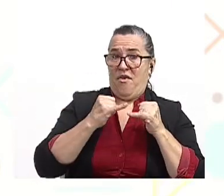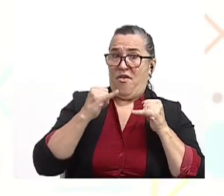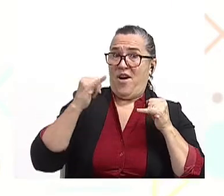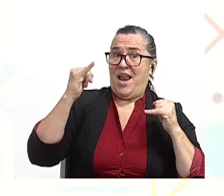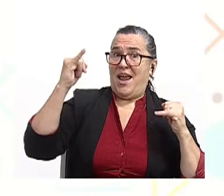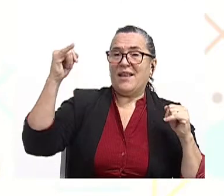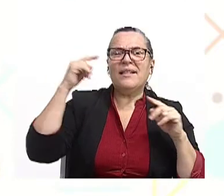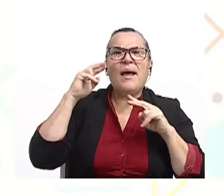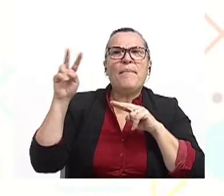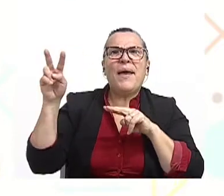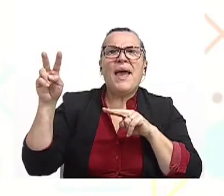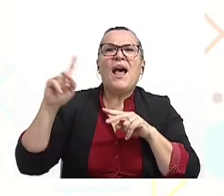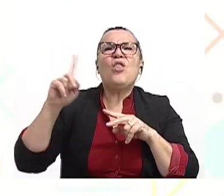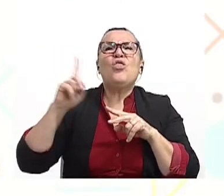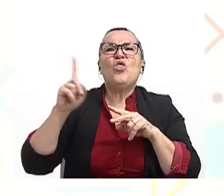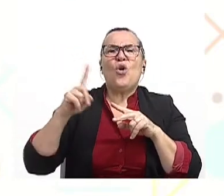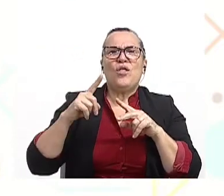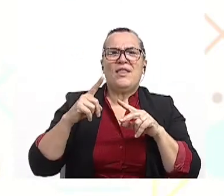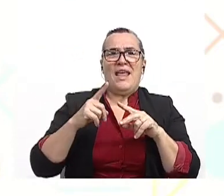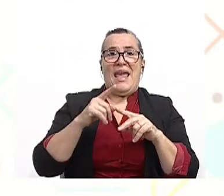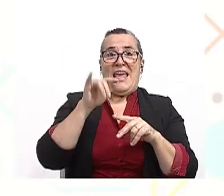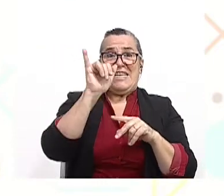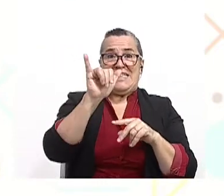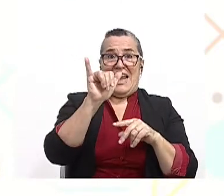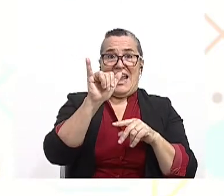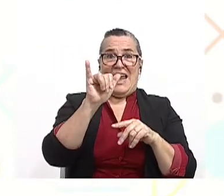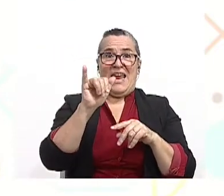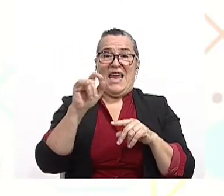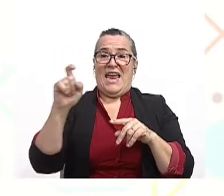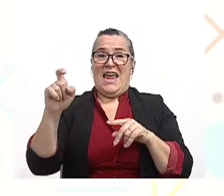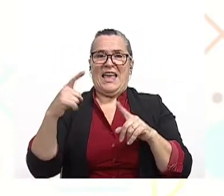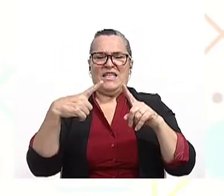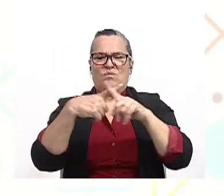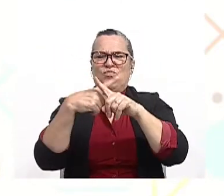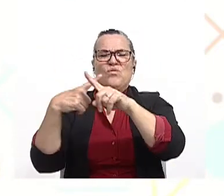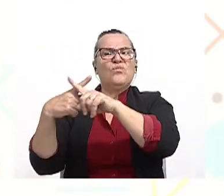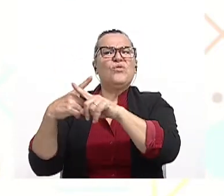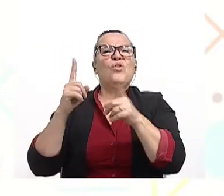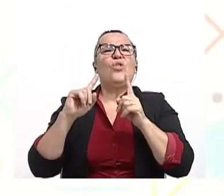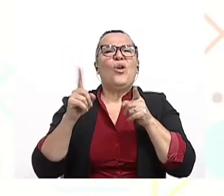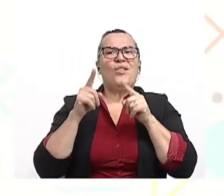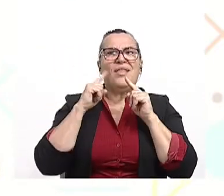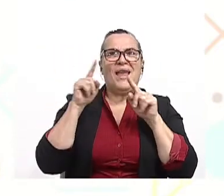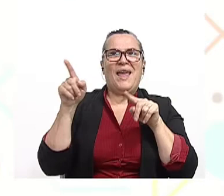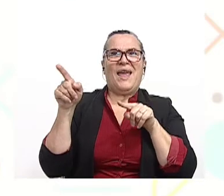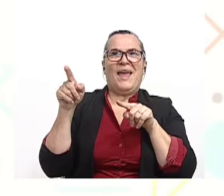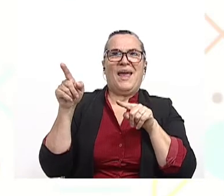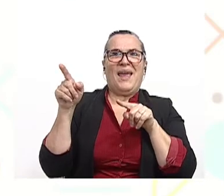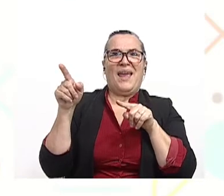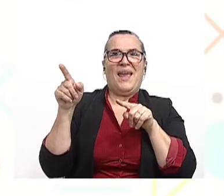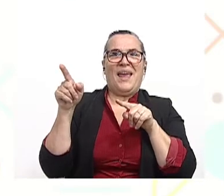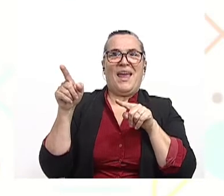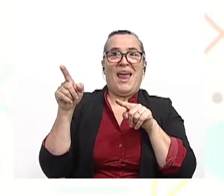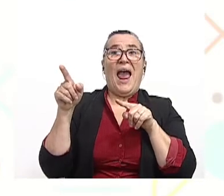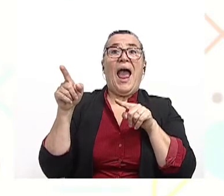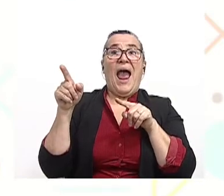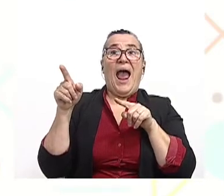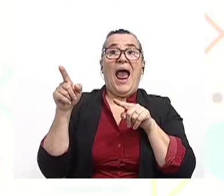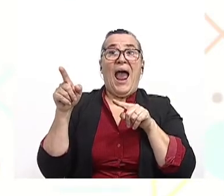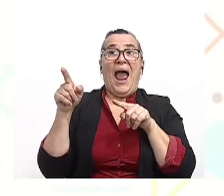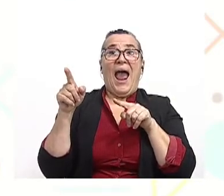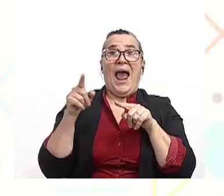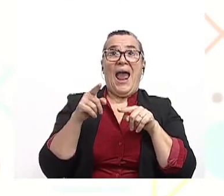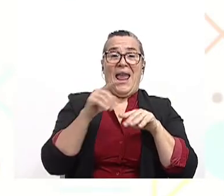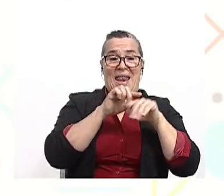Observen dónde interseca el eje Y y dónde interseca el eje X. Tenemos en la abscisa el opuesto de